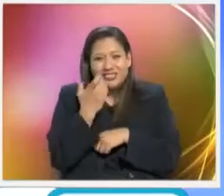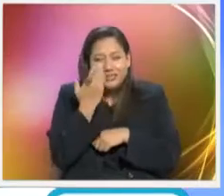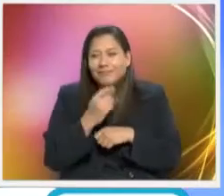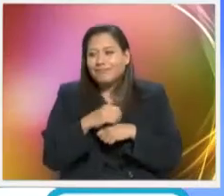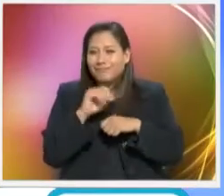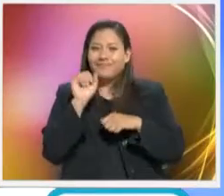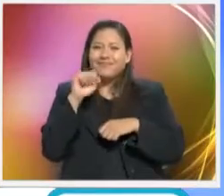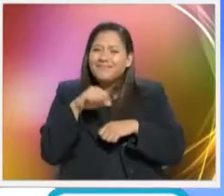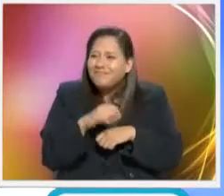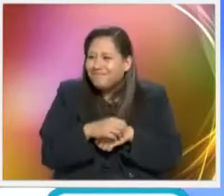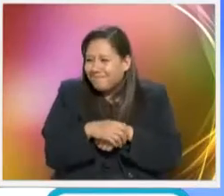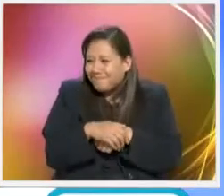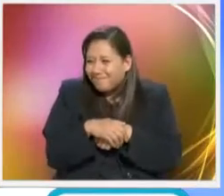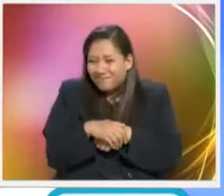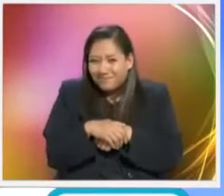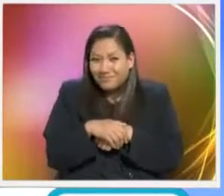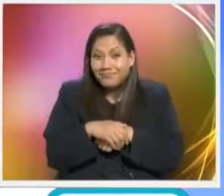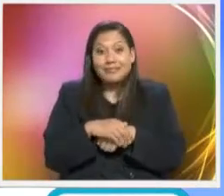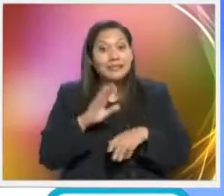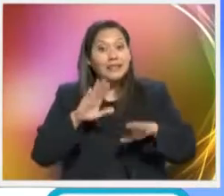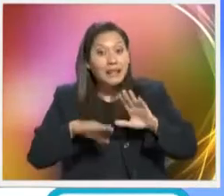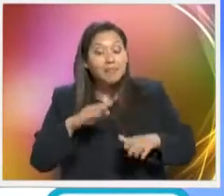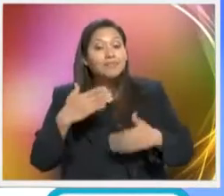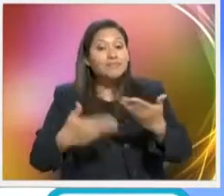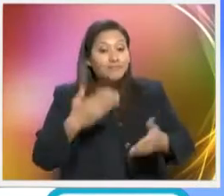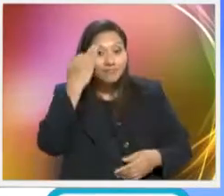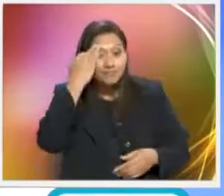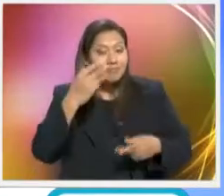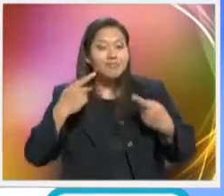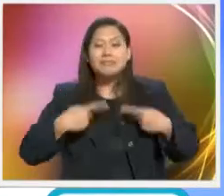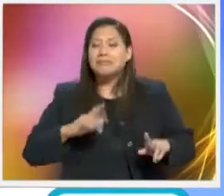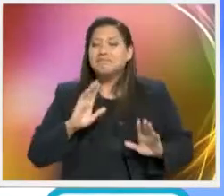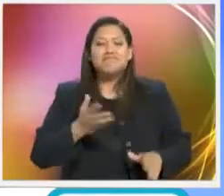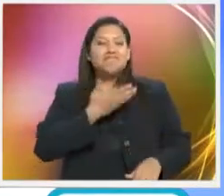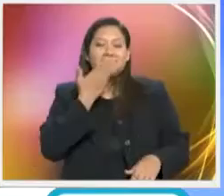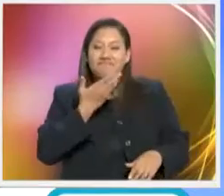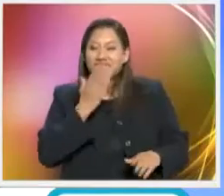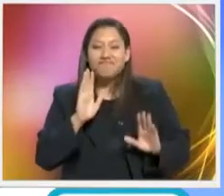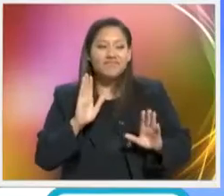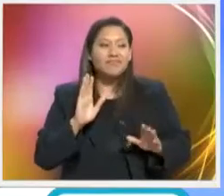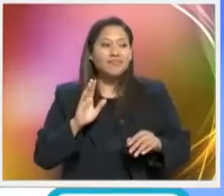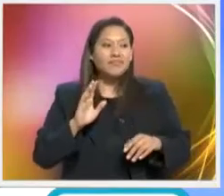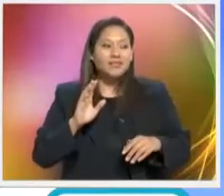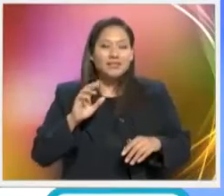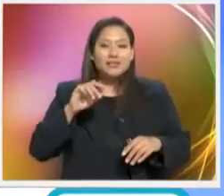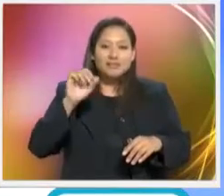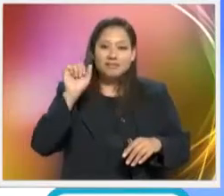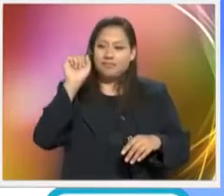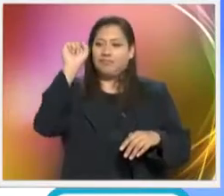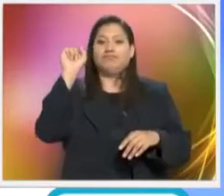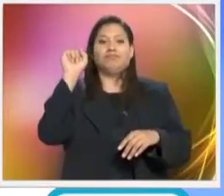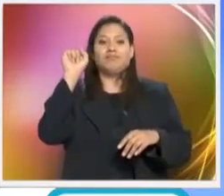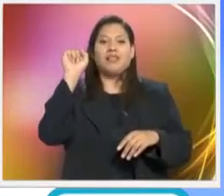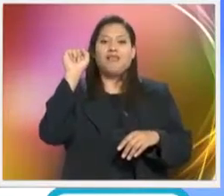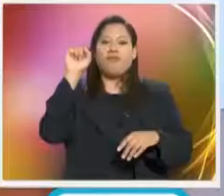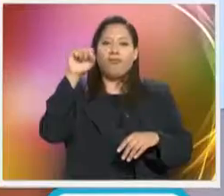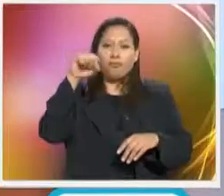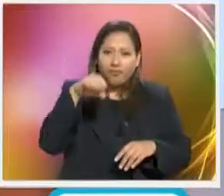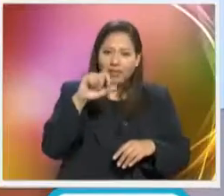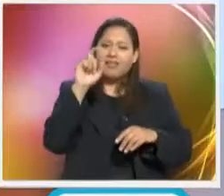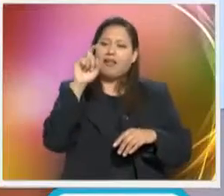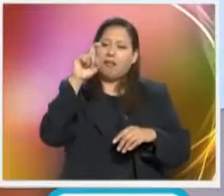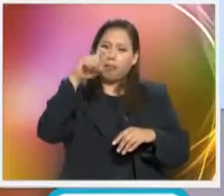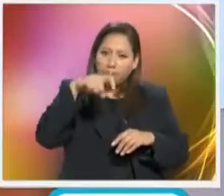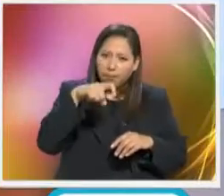vez encorvadas y luego tal vez con el tiempo la persona pierde tal vez la forma de su columna, tiene estos daños a